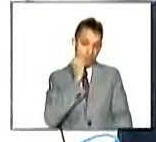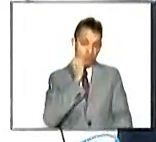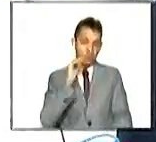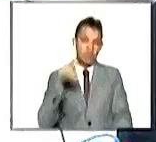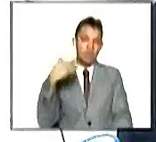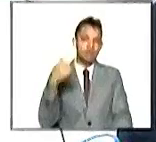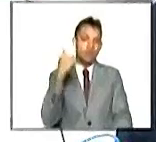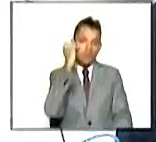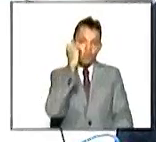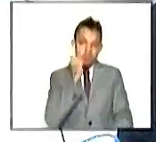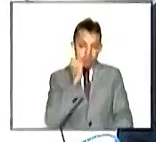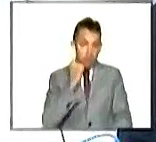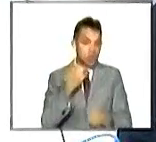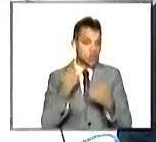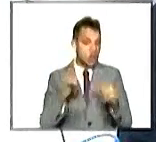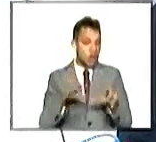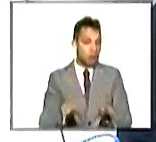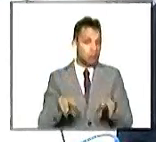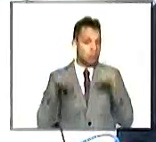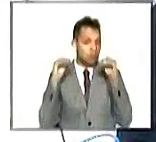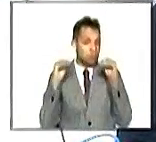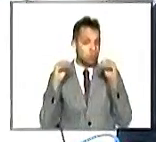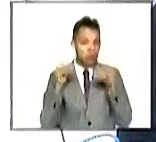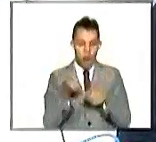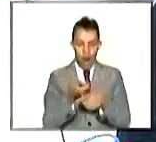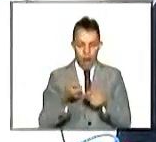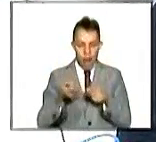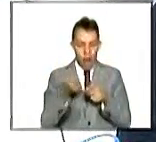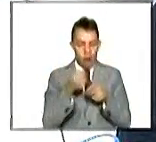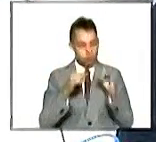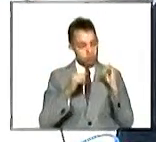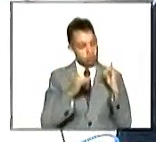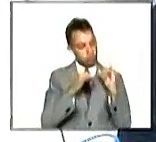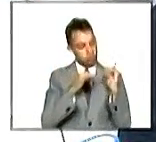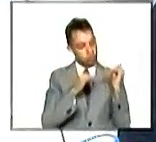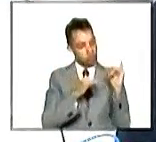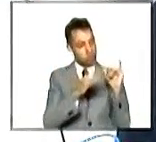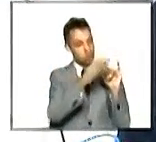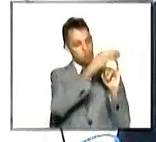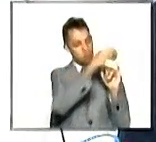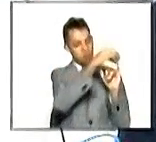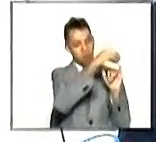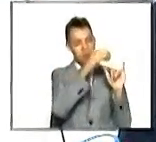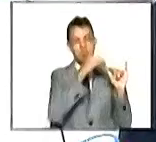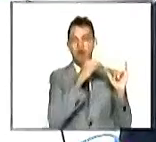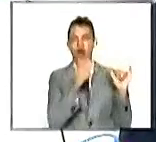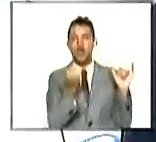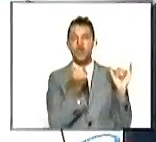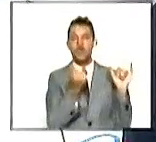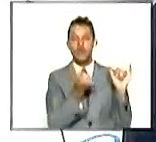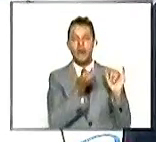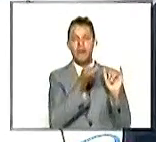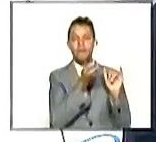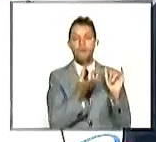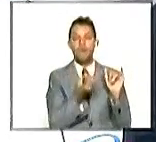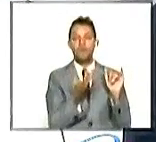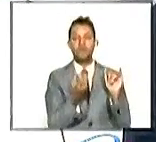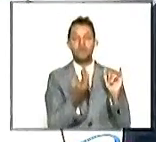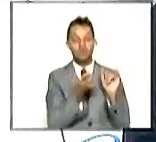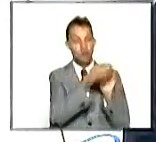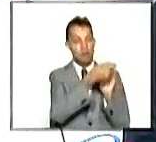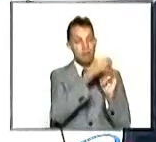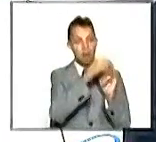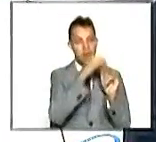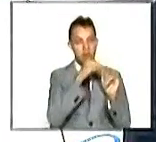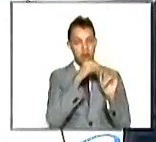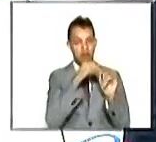etapa de la vida en que se acaban los óvulos, porque la mujer, a diferencia del hombre, la mujer tiene los óvulos contados. El